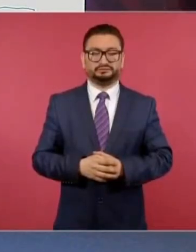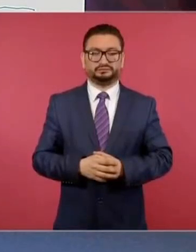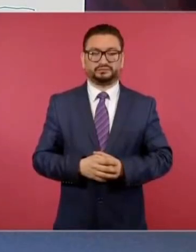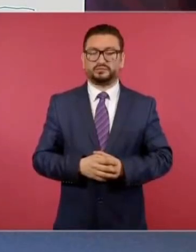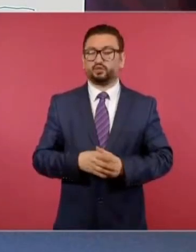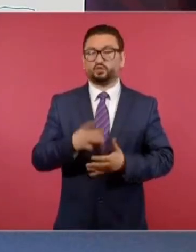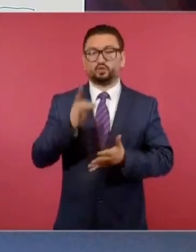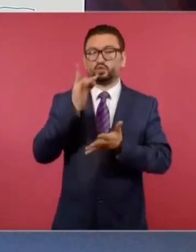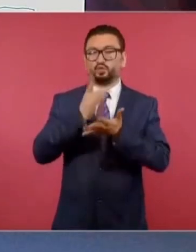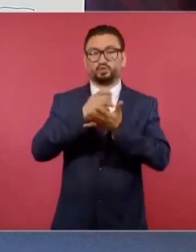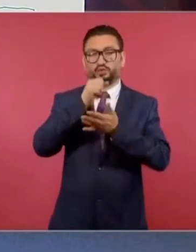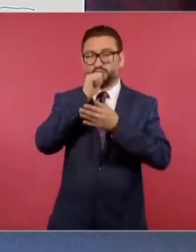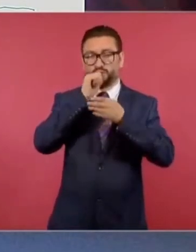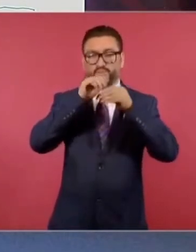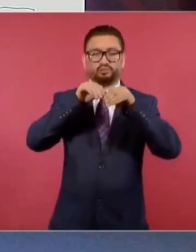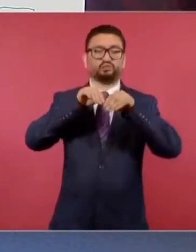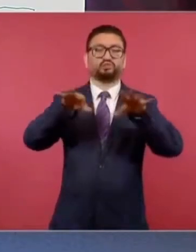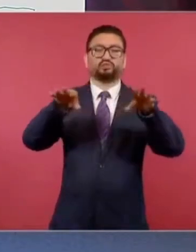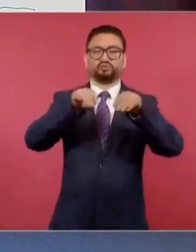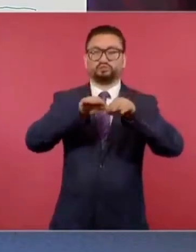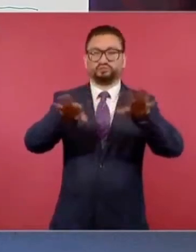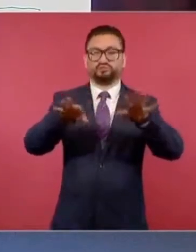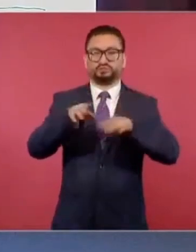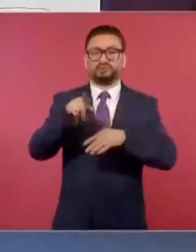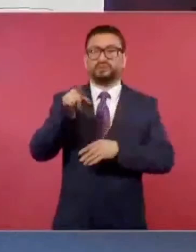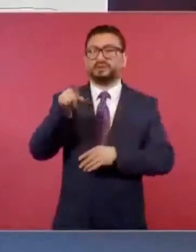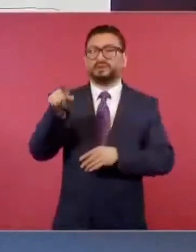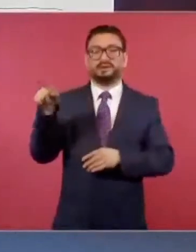pura propaganda. ¿Qué no sabía él